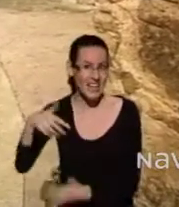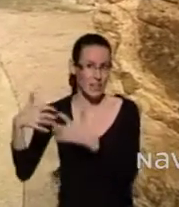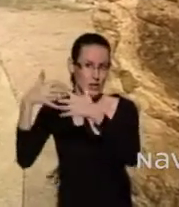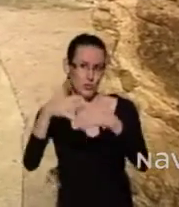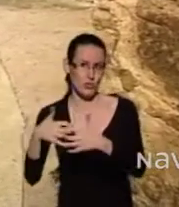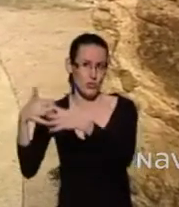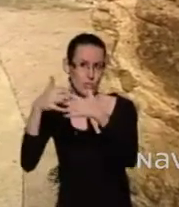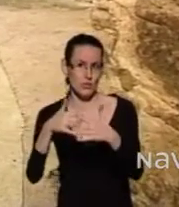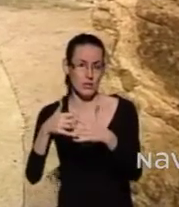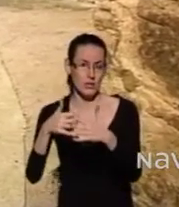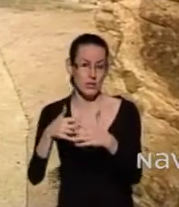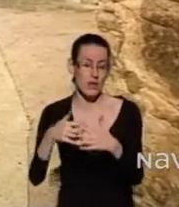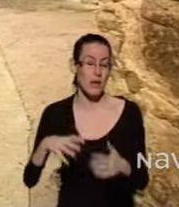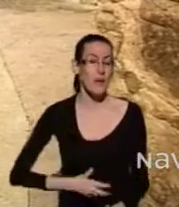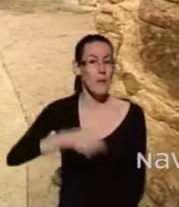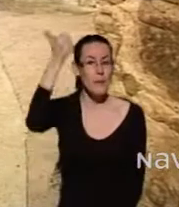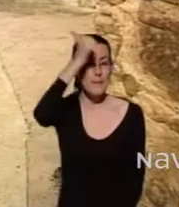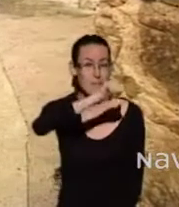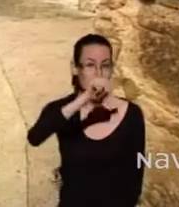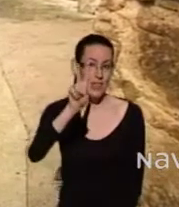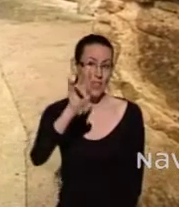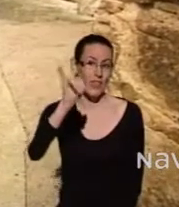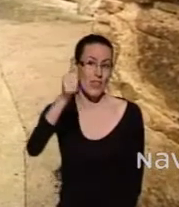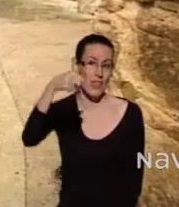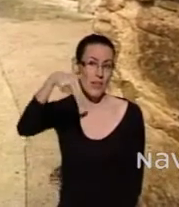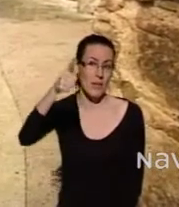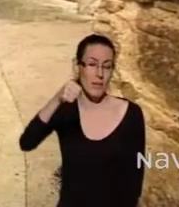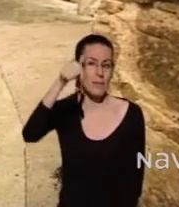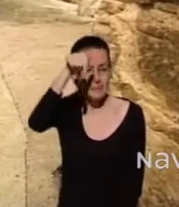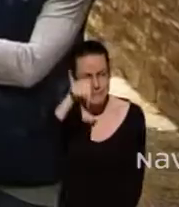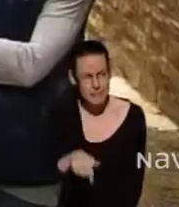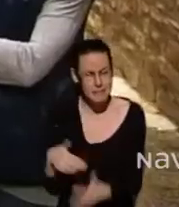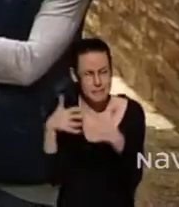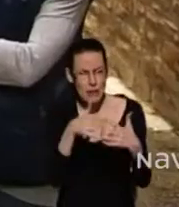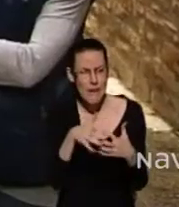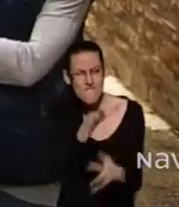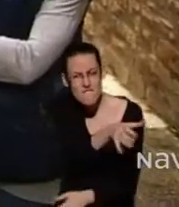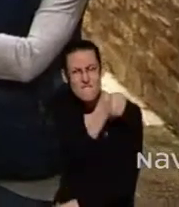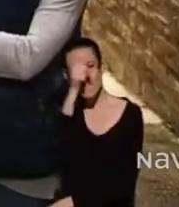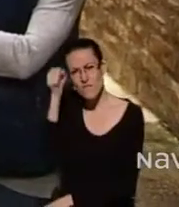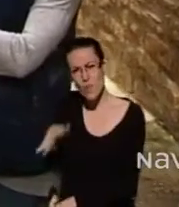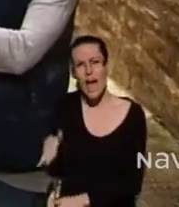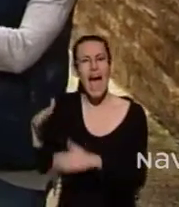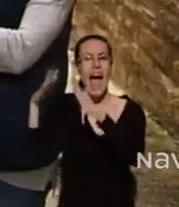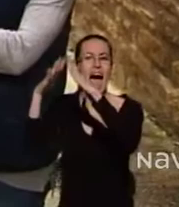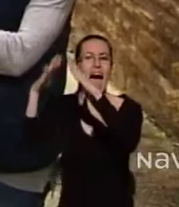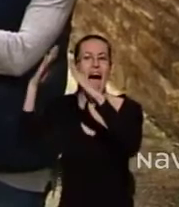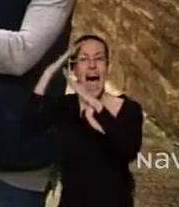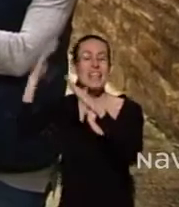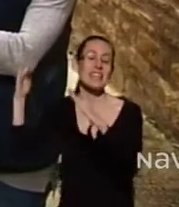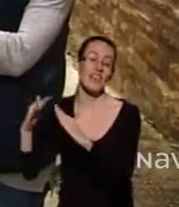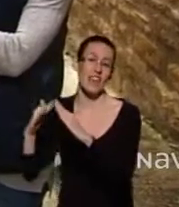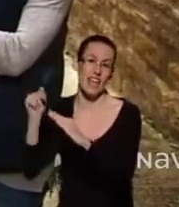a Tafalla, lo hicieron preso y se lo llevaron. Y el Ximeno de Aibar tuvo que huir. El